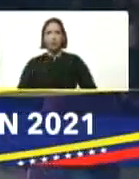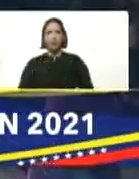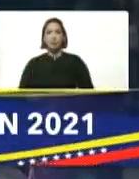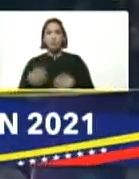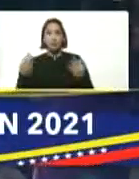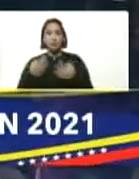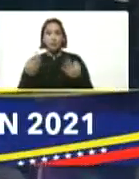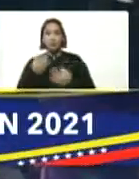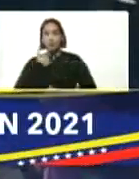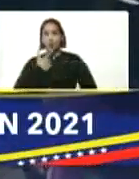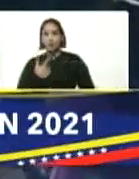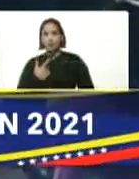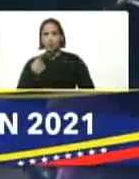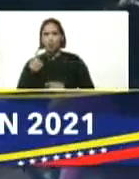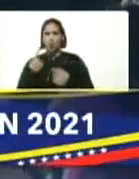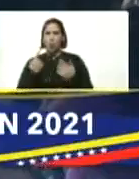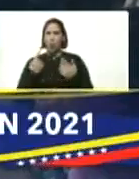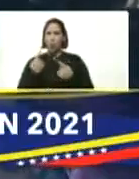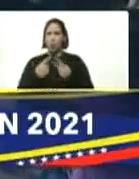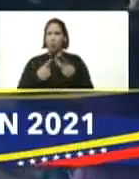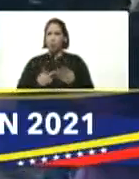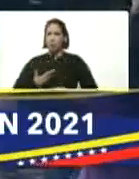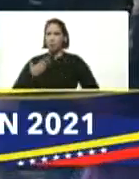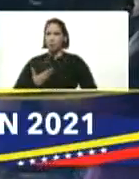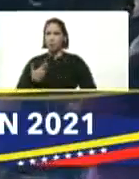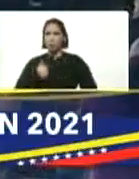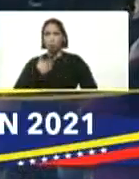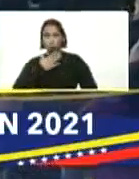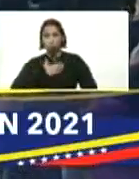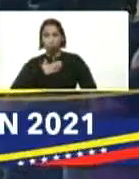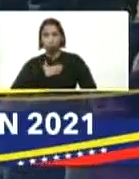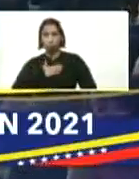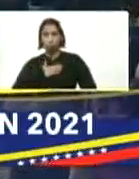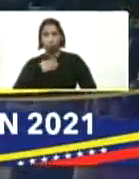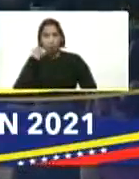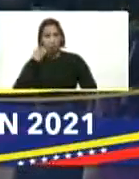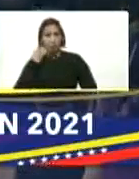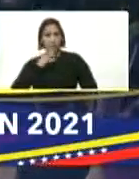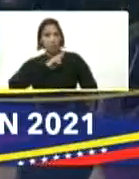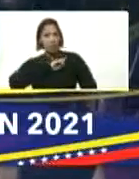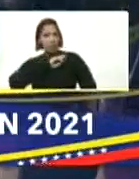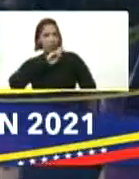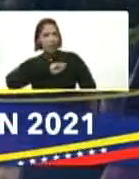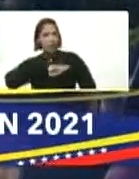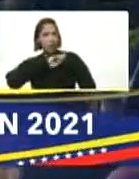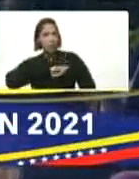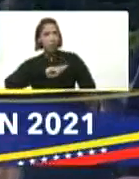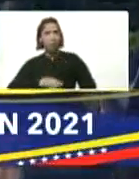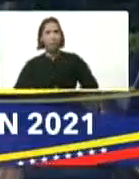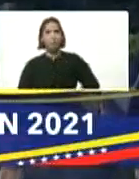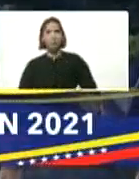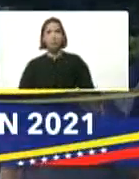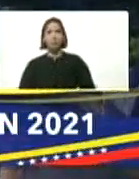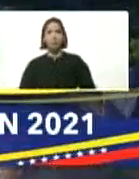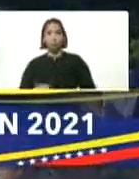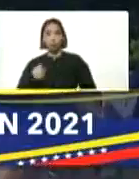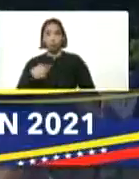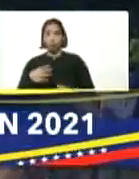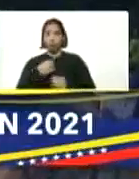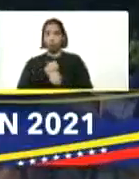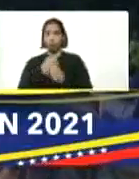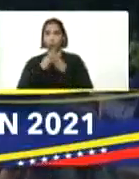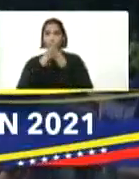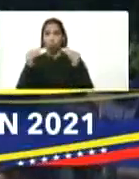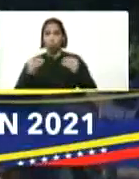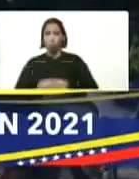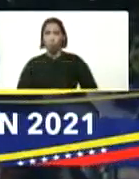siempre decía cosas místicas. Yo soy muy místico, muy religioso, creo en todo yo.